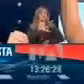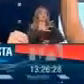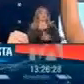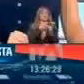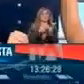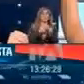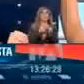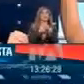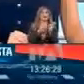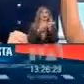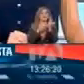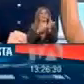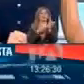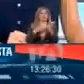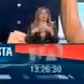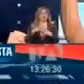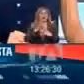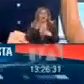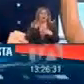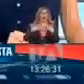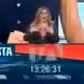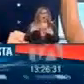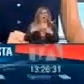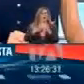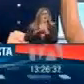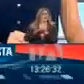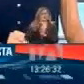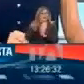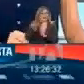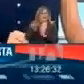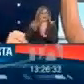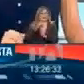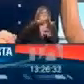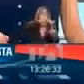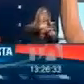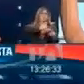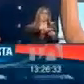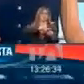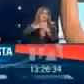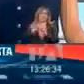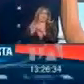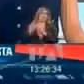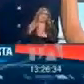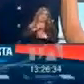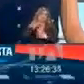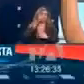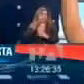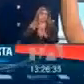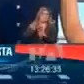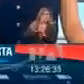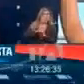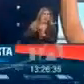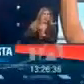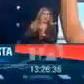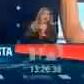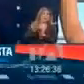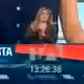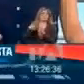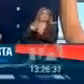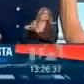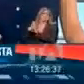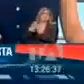el virus cuando la carga viral es alta. Hola María Gracia, ¿cómo estás? Buenas tardes. ¿Cómo estás? Hola Liz, amigos. Buenas tardes. En el estudio,